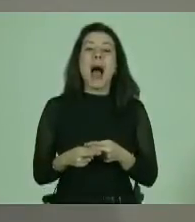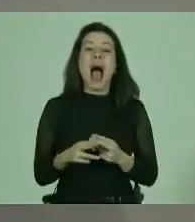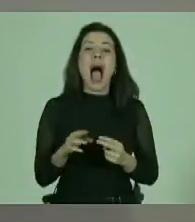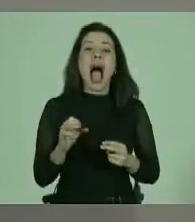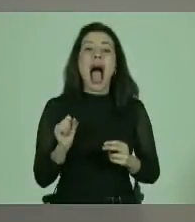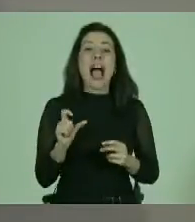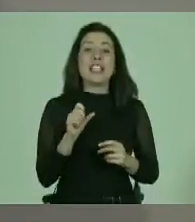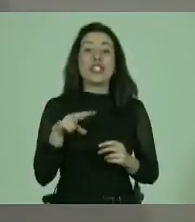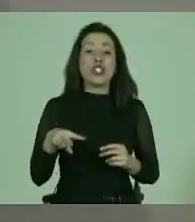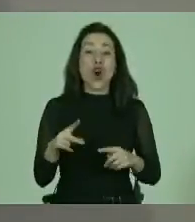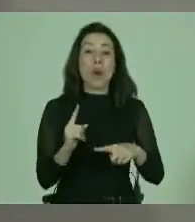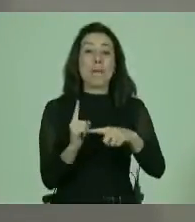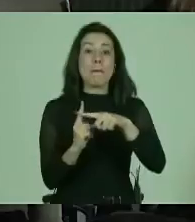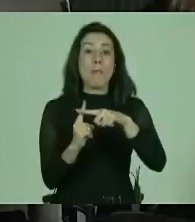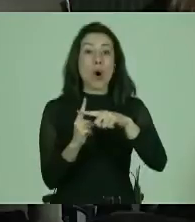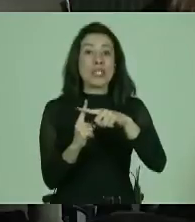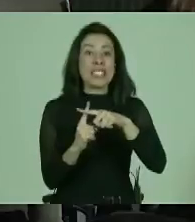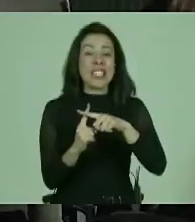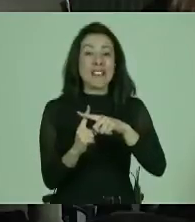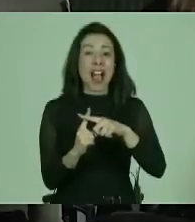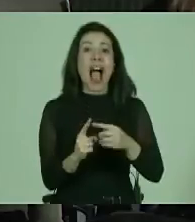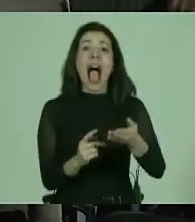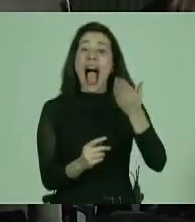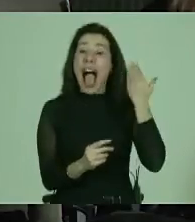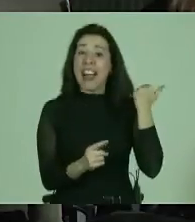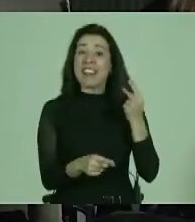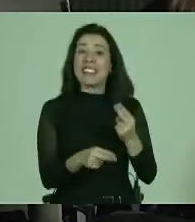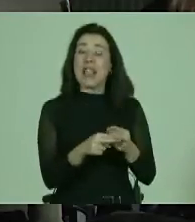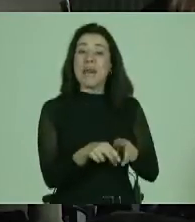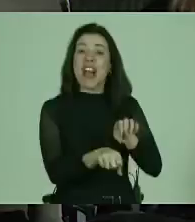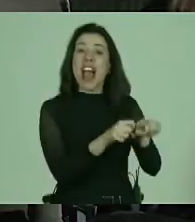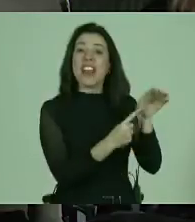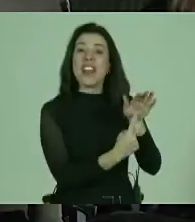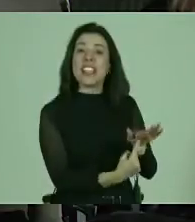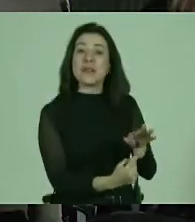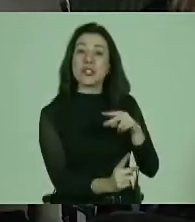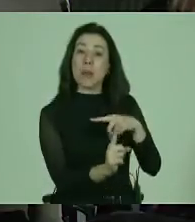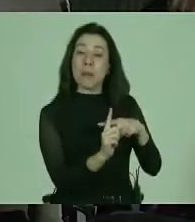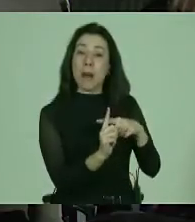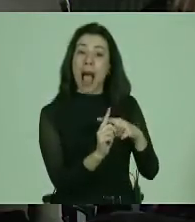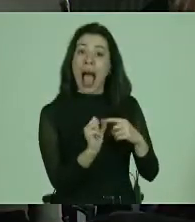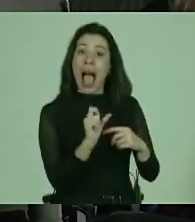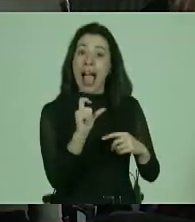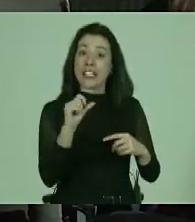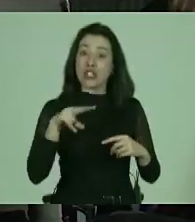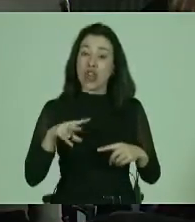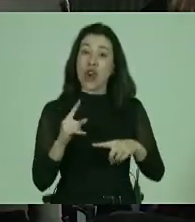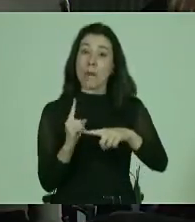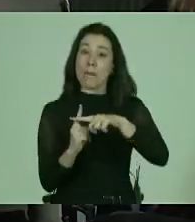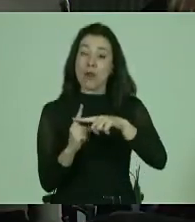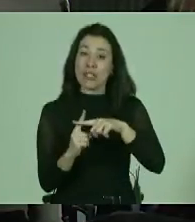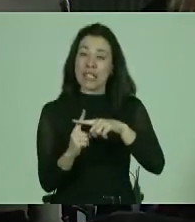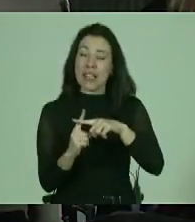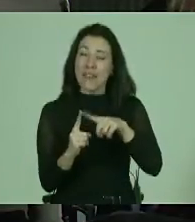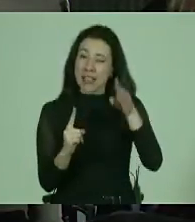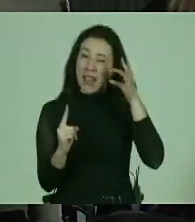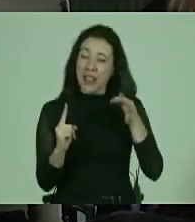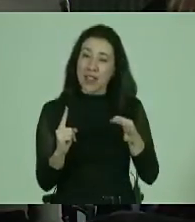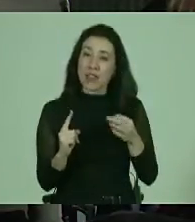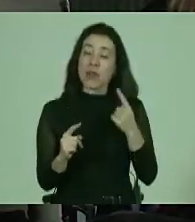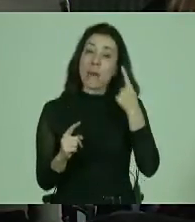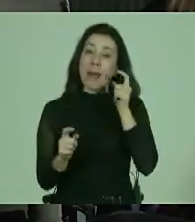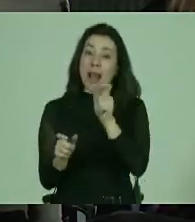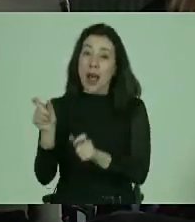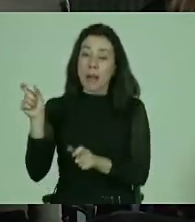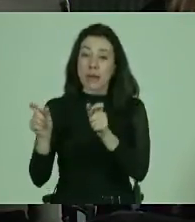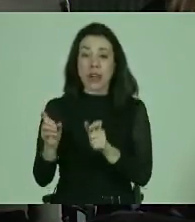positiva antes discriminación positiva y la medida de acción positiva tienen yo creo en el campo